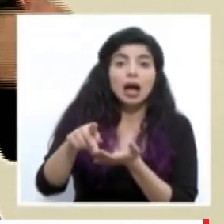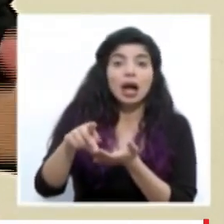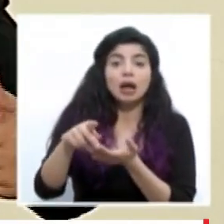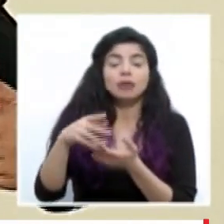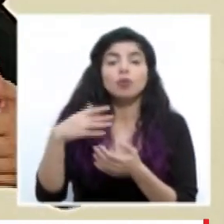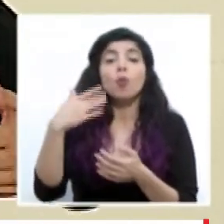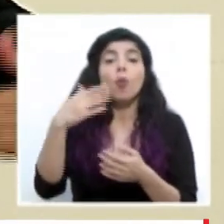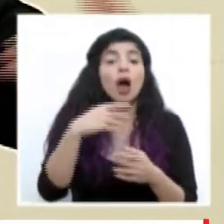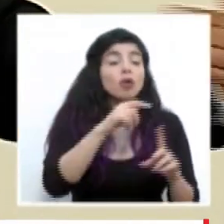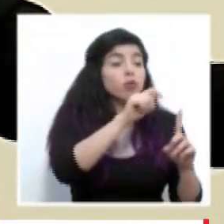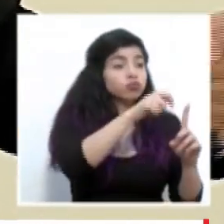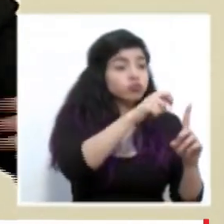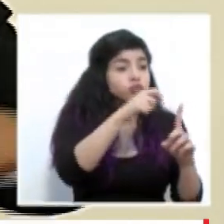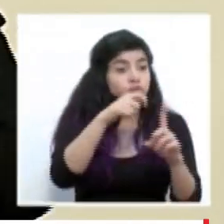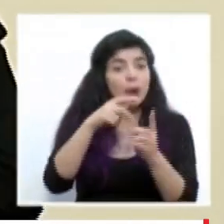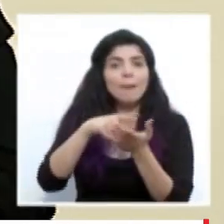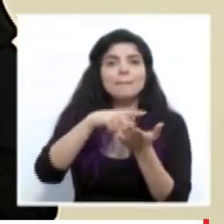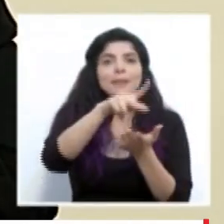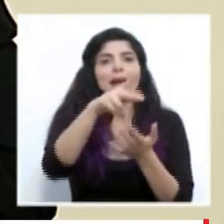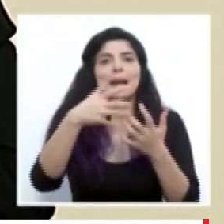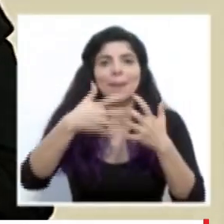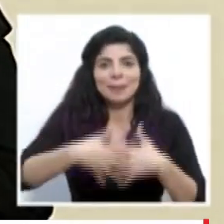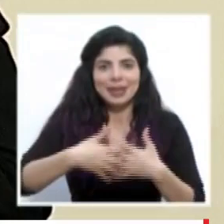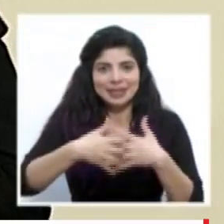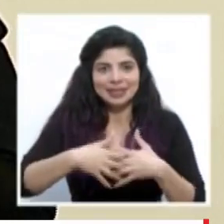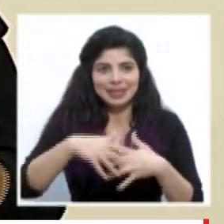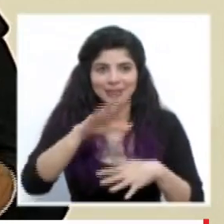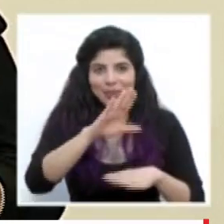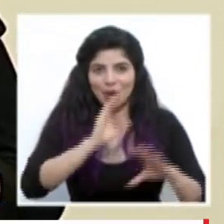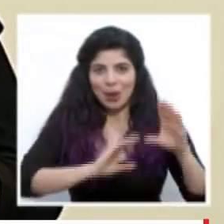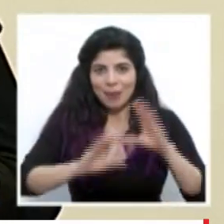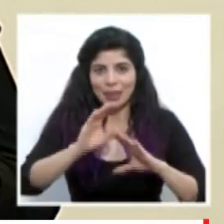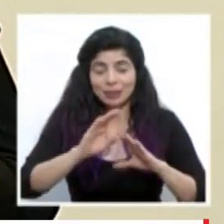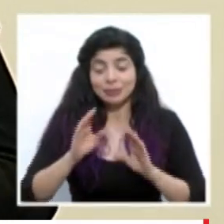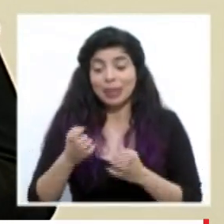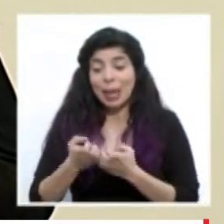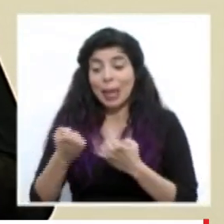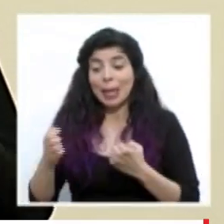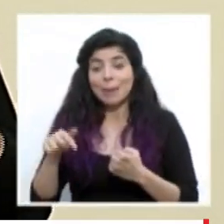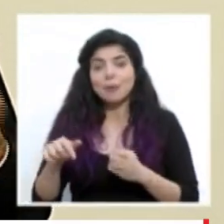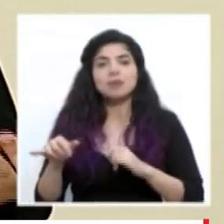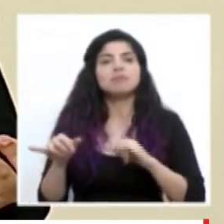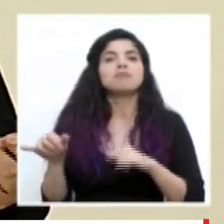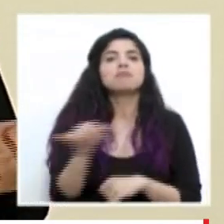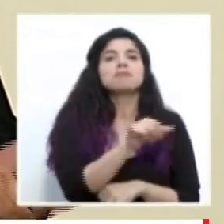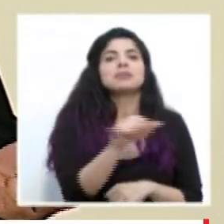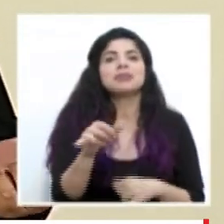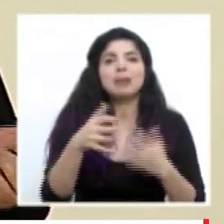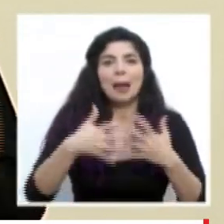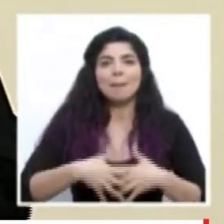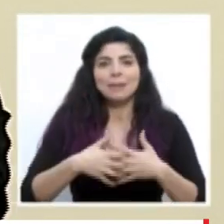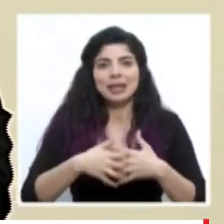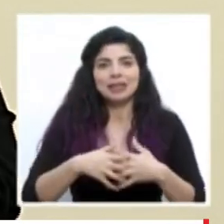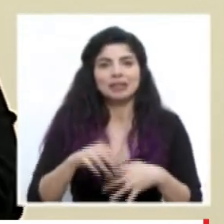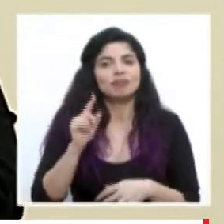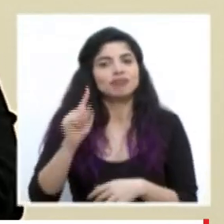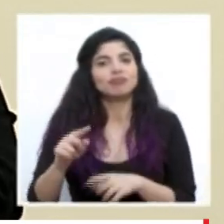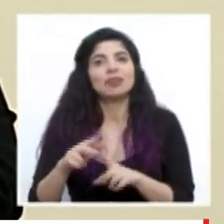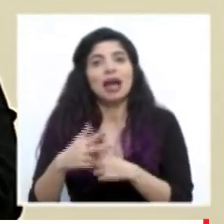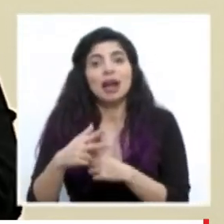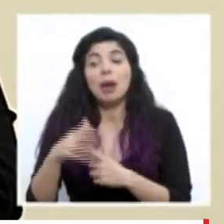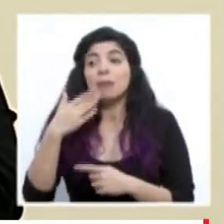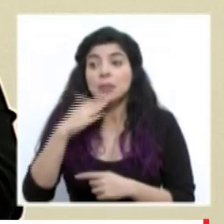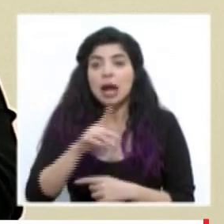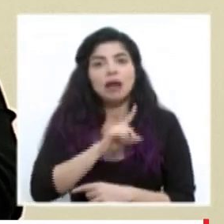conforme vamos haciendo pruebas, se las pagamos a la empresa comercial. Y el equipo es la misma empresa la que llega a arreglarlo inmediatamente cada vez que